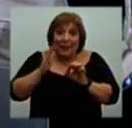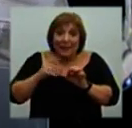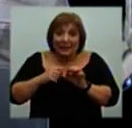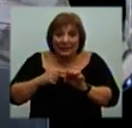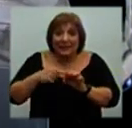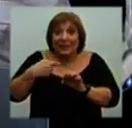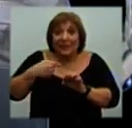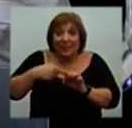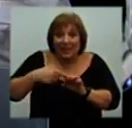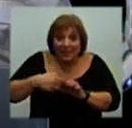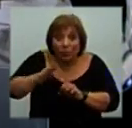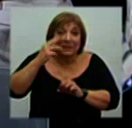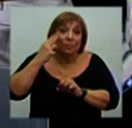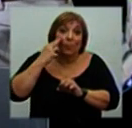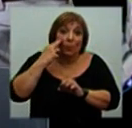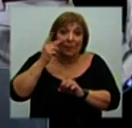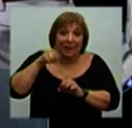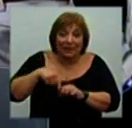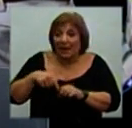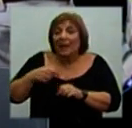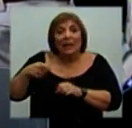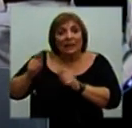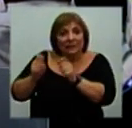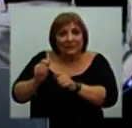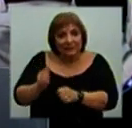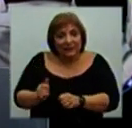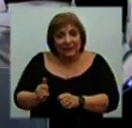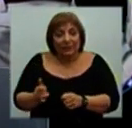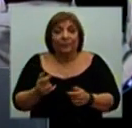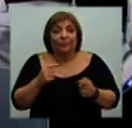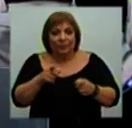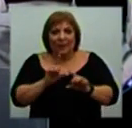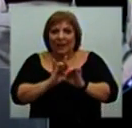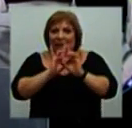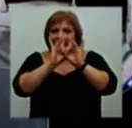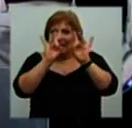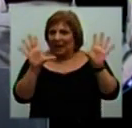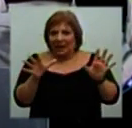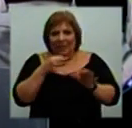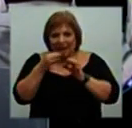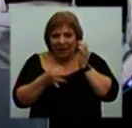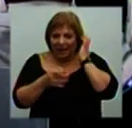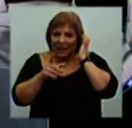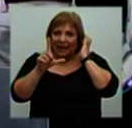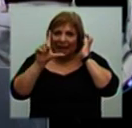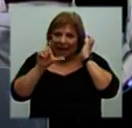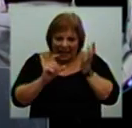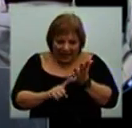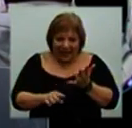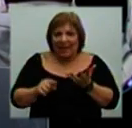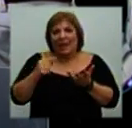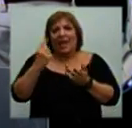nocivos claro justamente Bueno Está usted nombrando con Claridad meridiana algunas cuestiones legales algunas